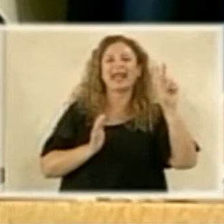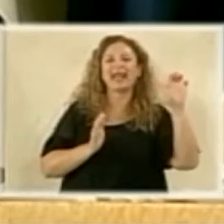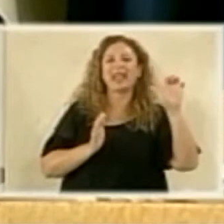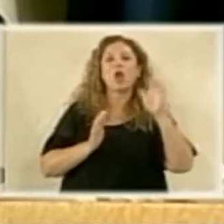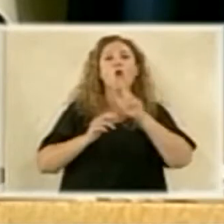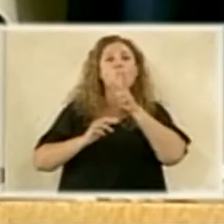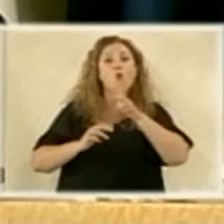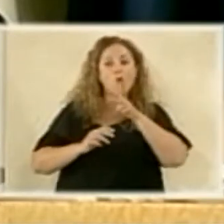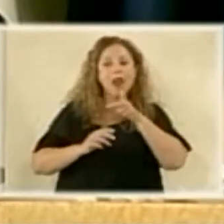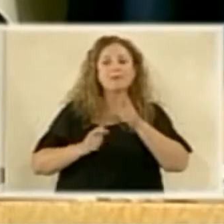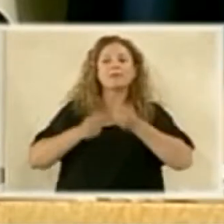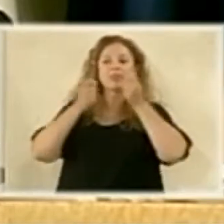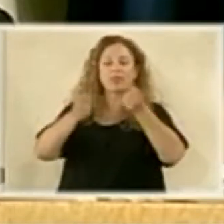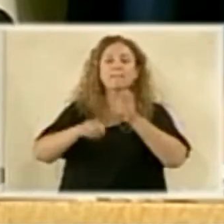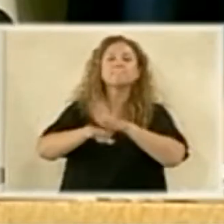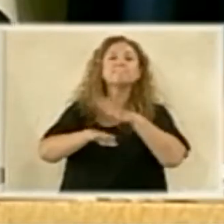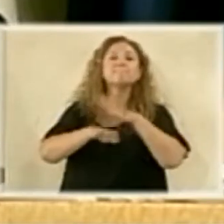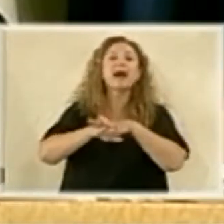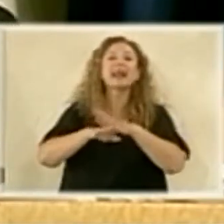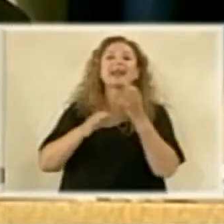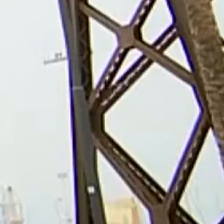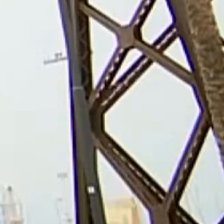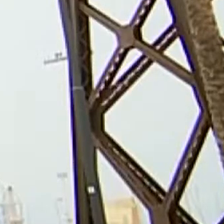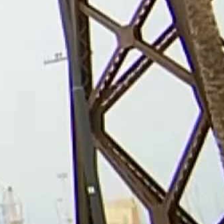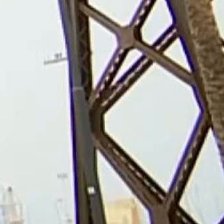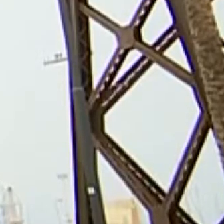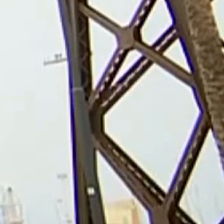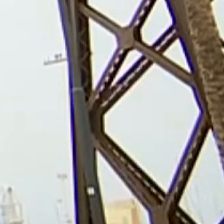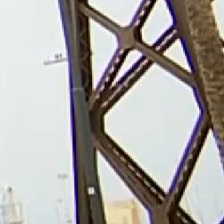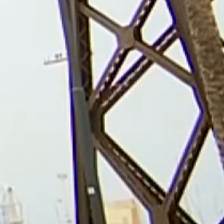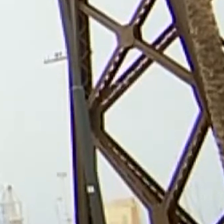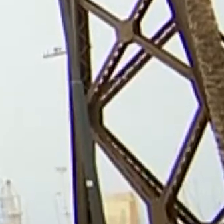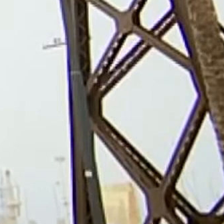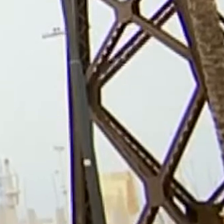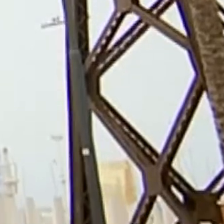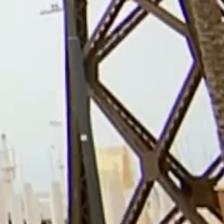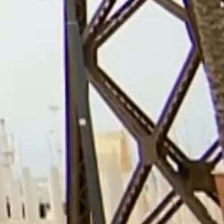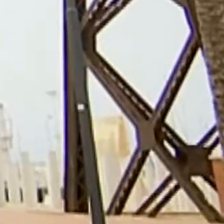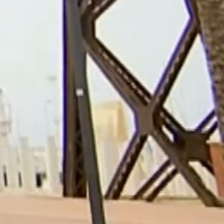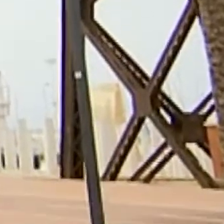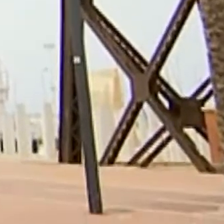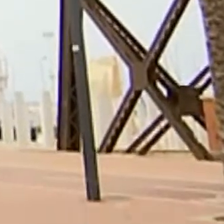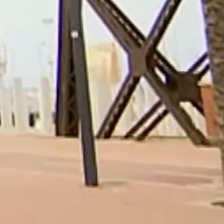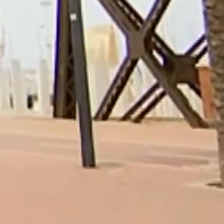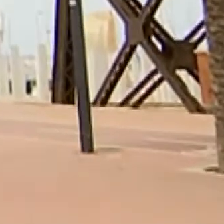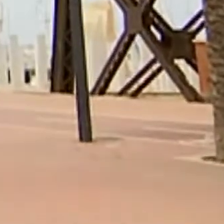entregárselo para el uso de la Hermandad del Rocío de ese municipio. Finalmente, la moción ha sido aprobada con los votos de Ciudadanos, Izquierda Unida